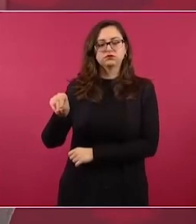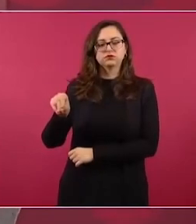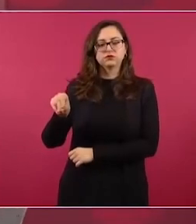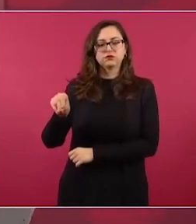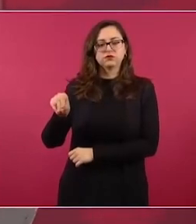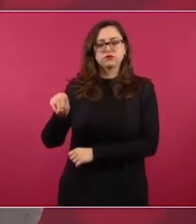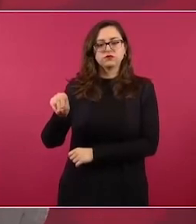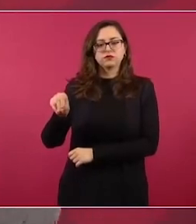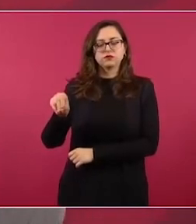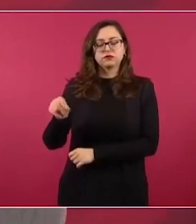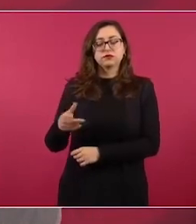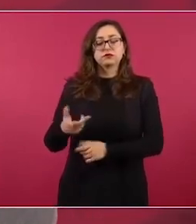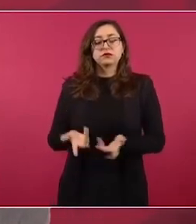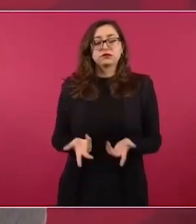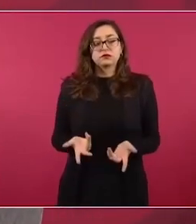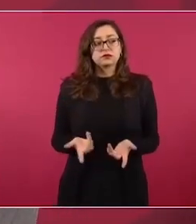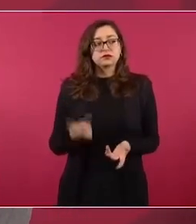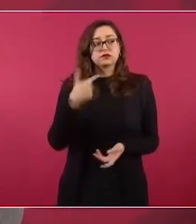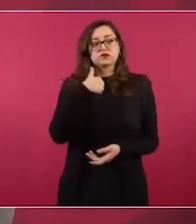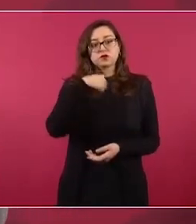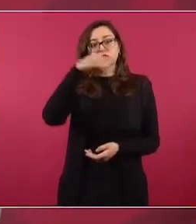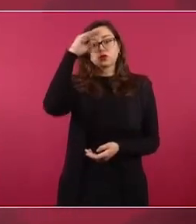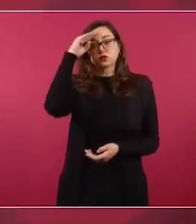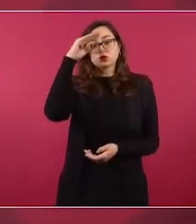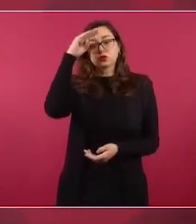lo que yo considero